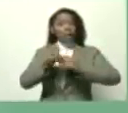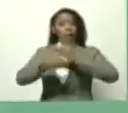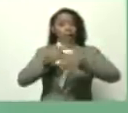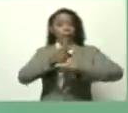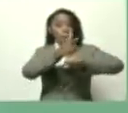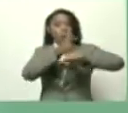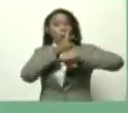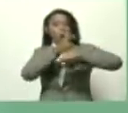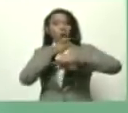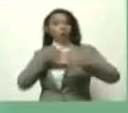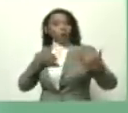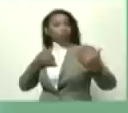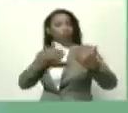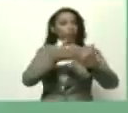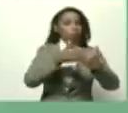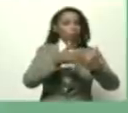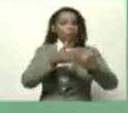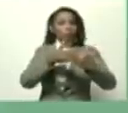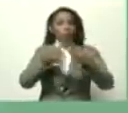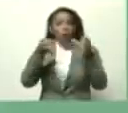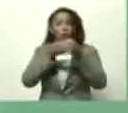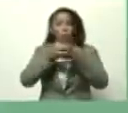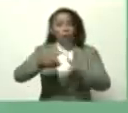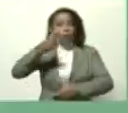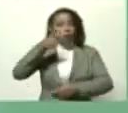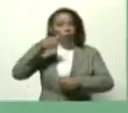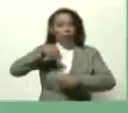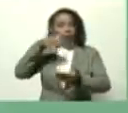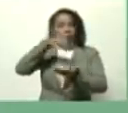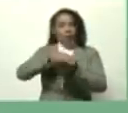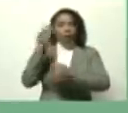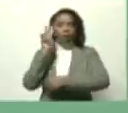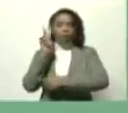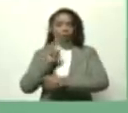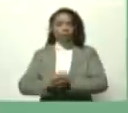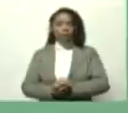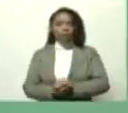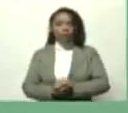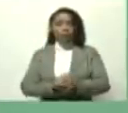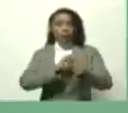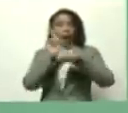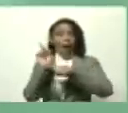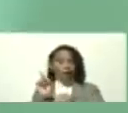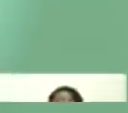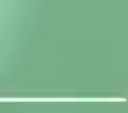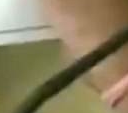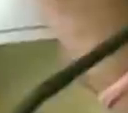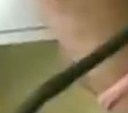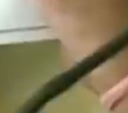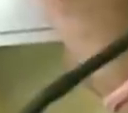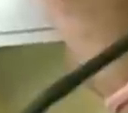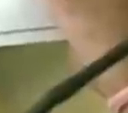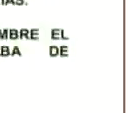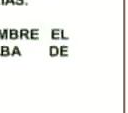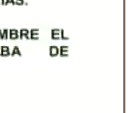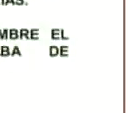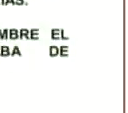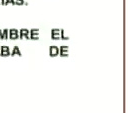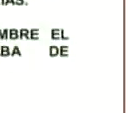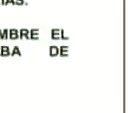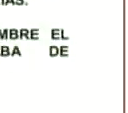en contra de los efectivos de seguridad del Estado venezolano. Y esta señora es la pareja de alias El Conejo.